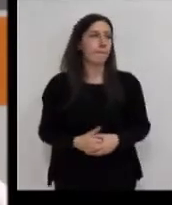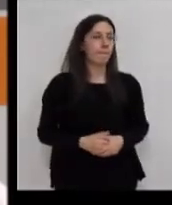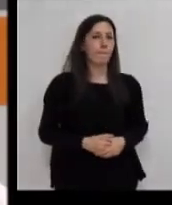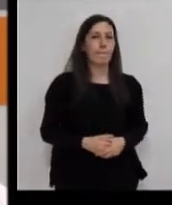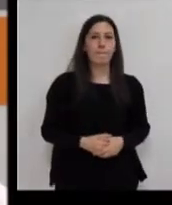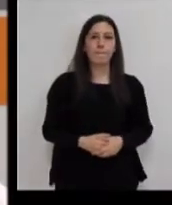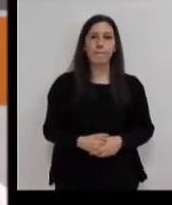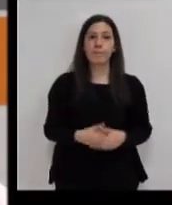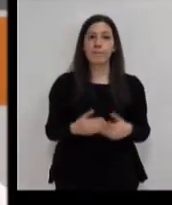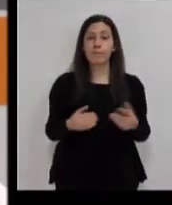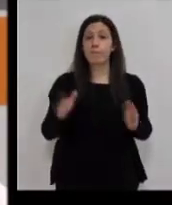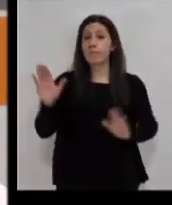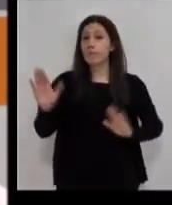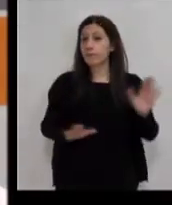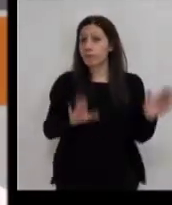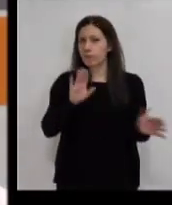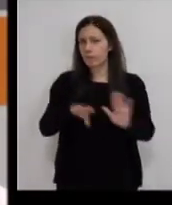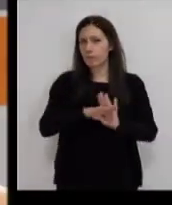¿no?